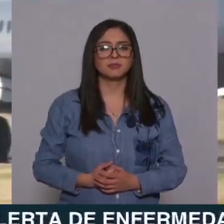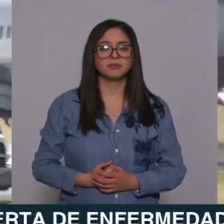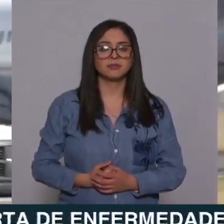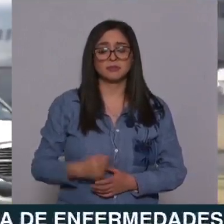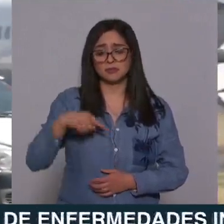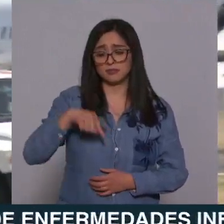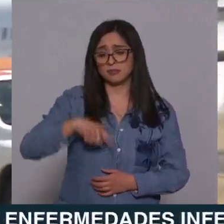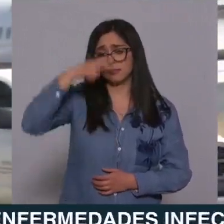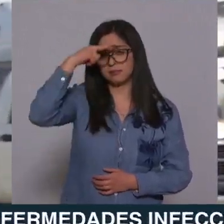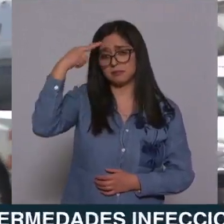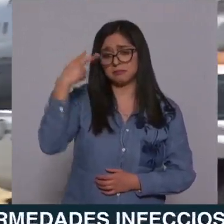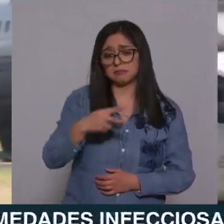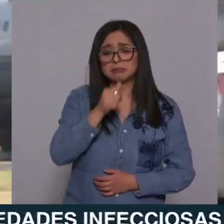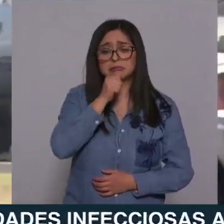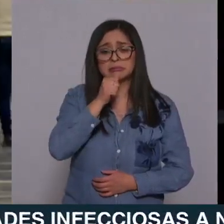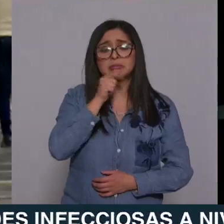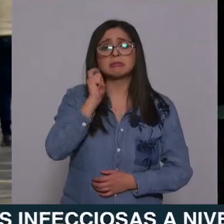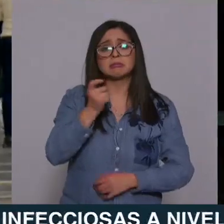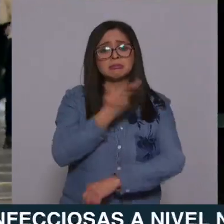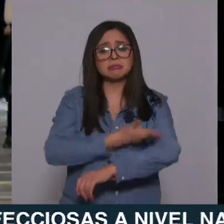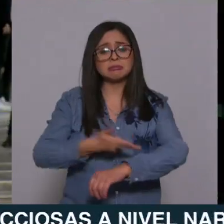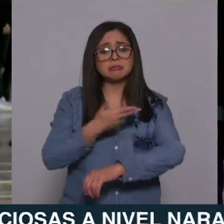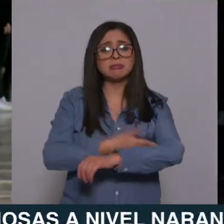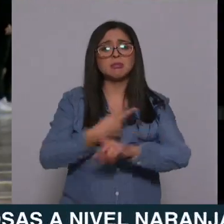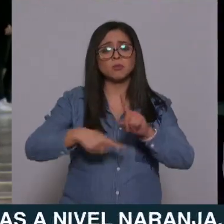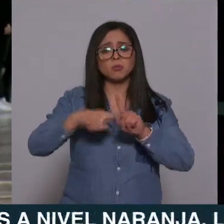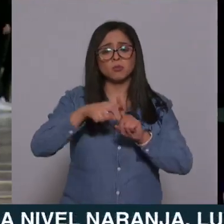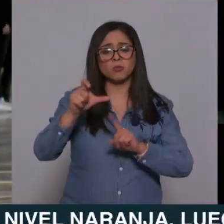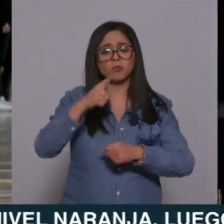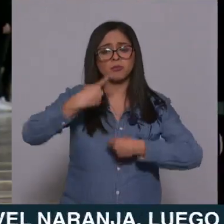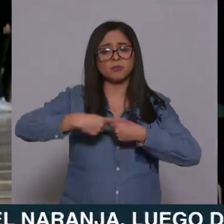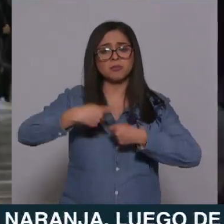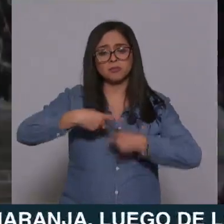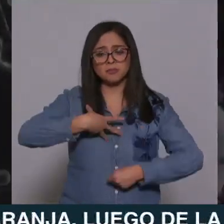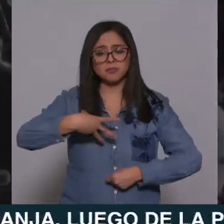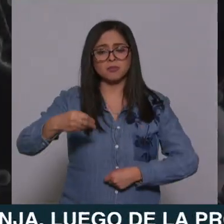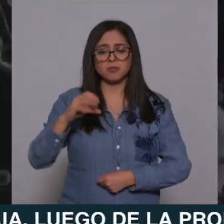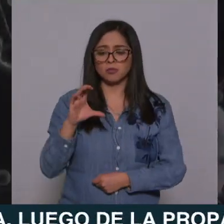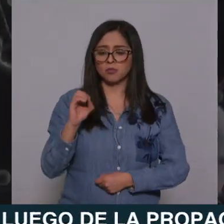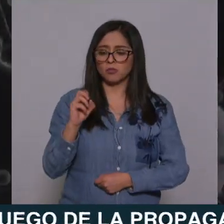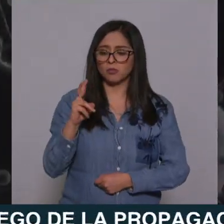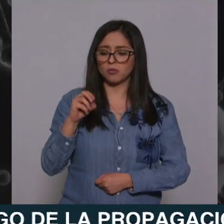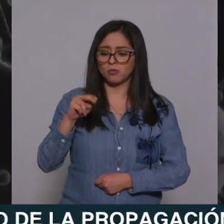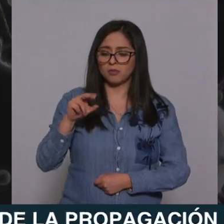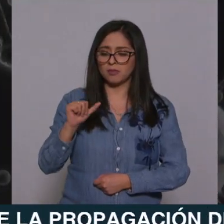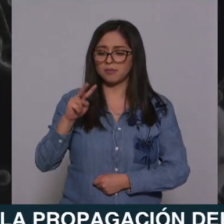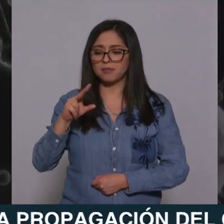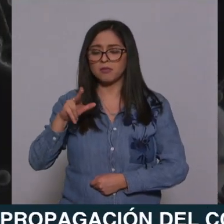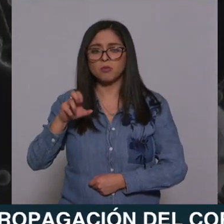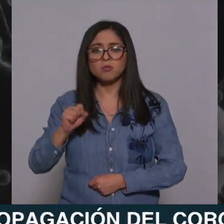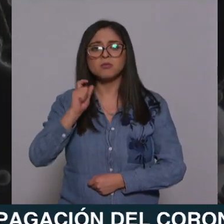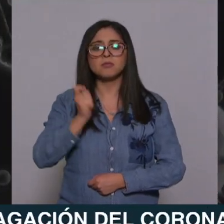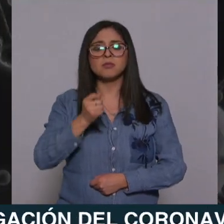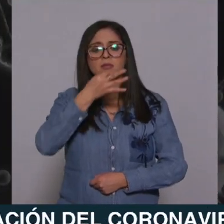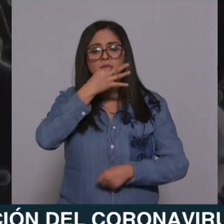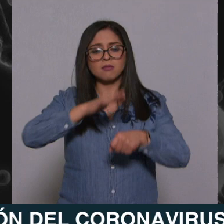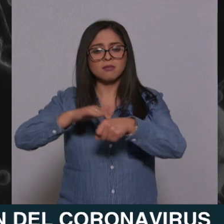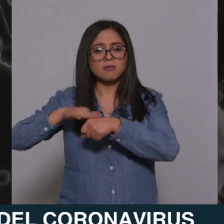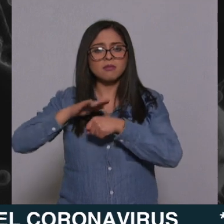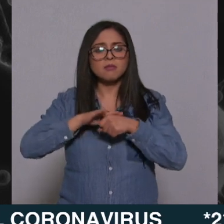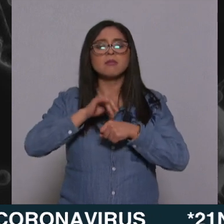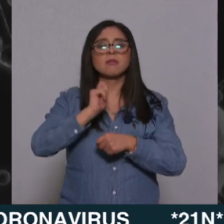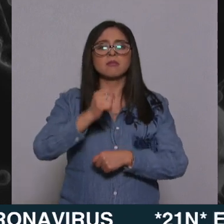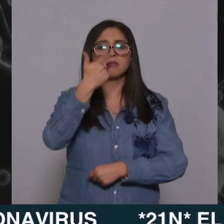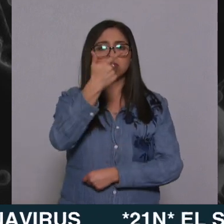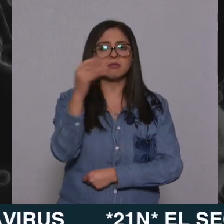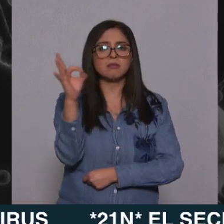En México no se han confirmado casos positivos de enfermedad por coronavirus, pero sí se han encendido los focos de alerta por 7